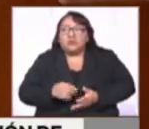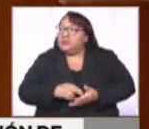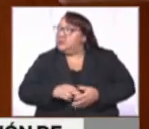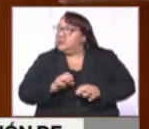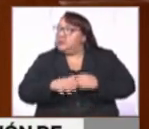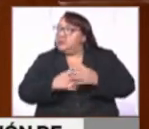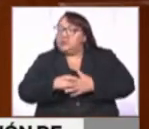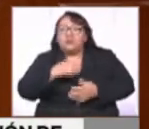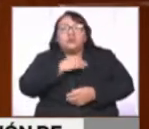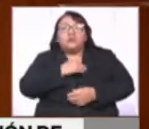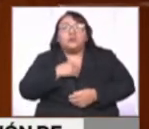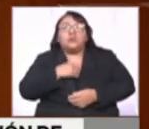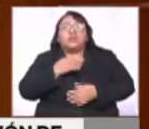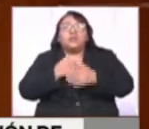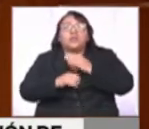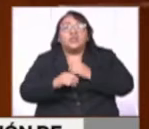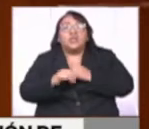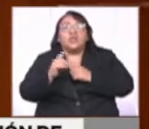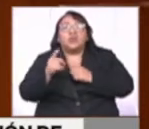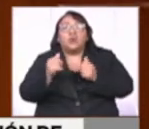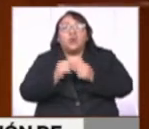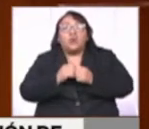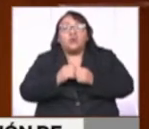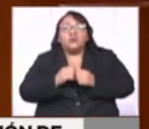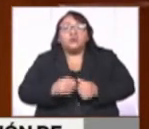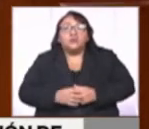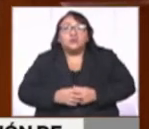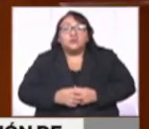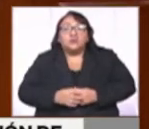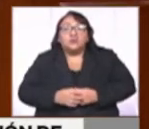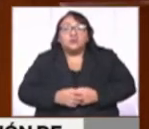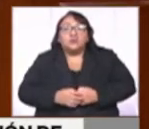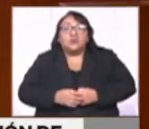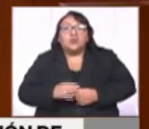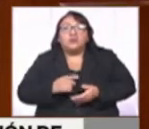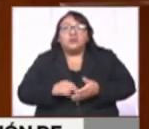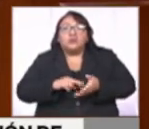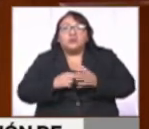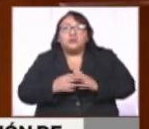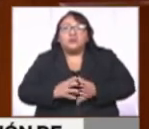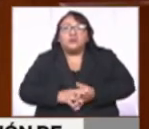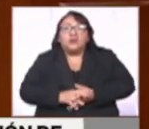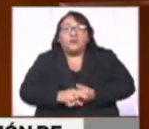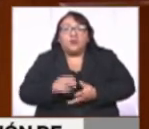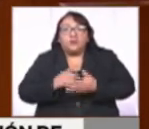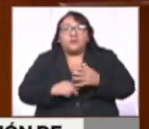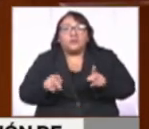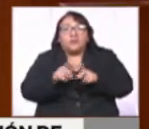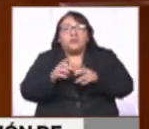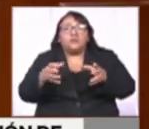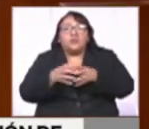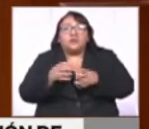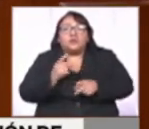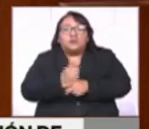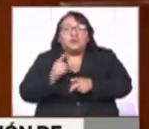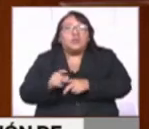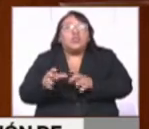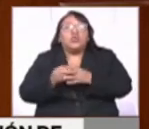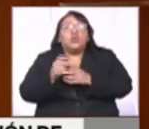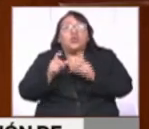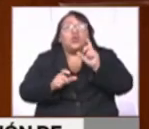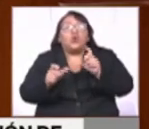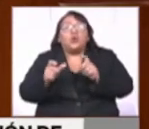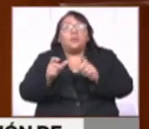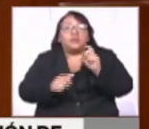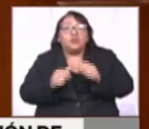ministro del Interior, con 12 alcaldes de la provincia de Huaura, tanto el provincial como el distrital. De